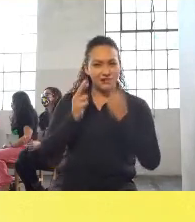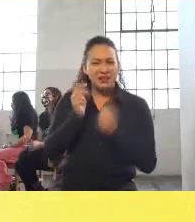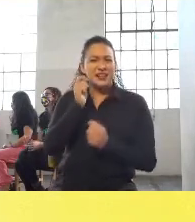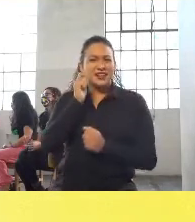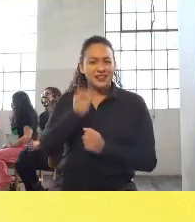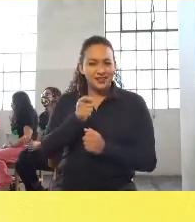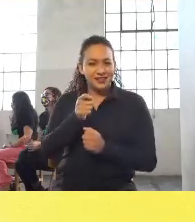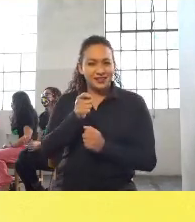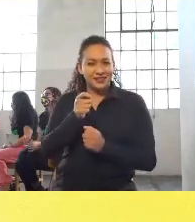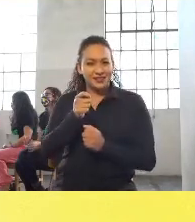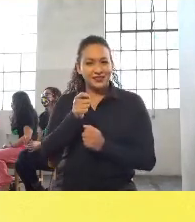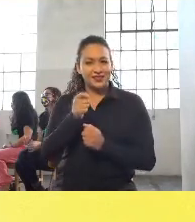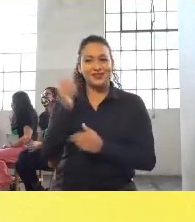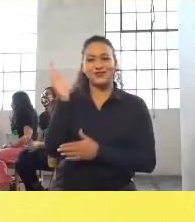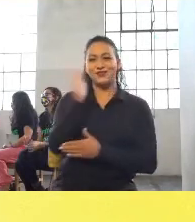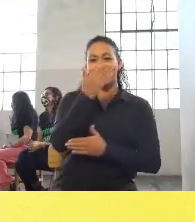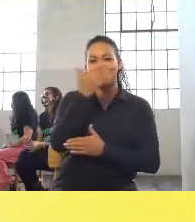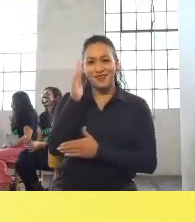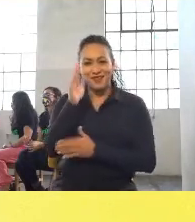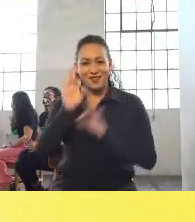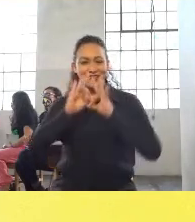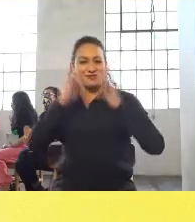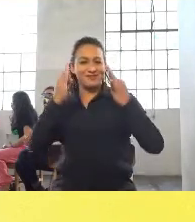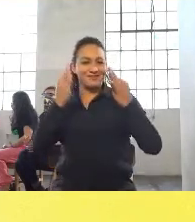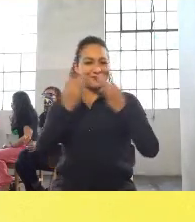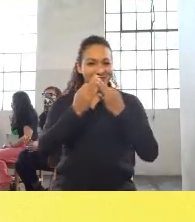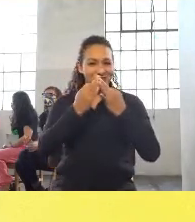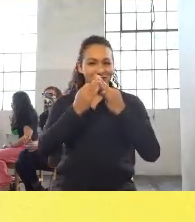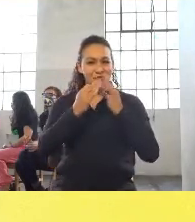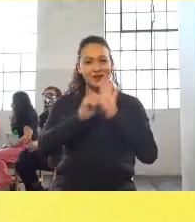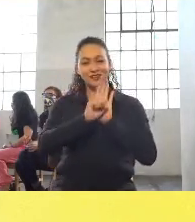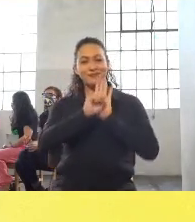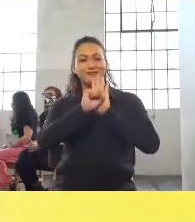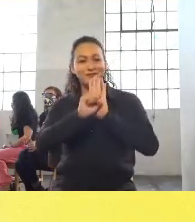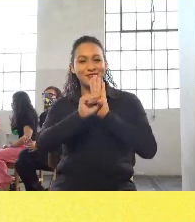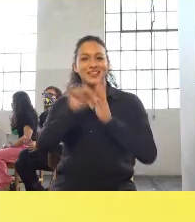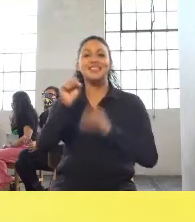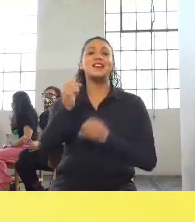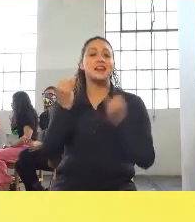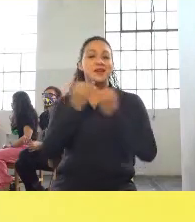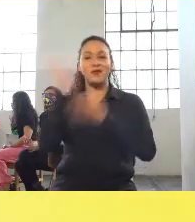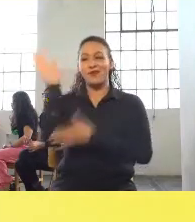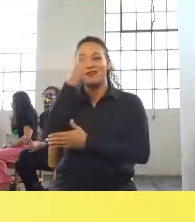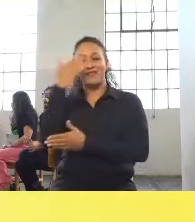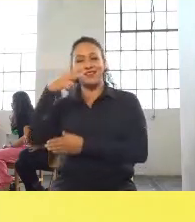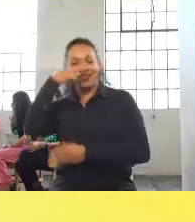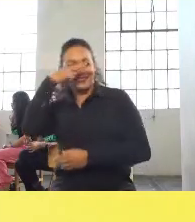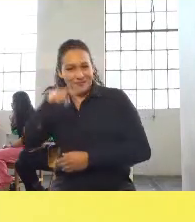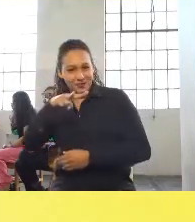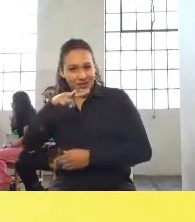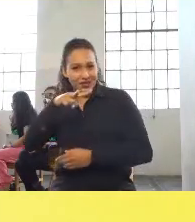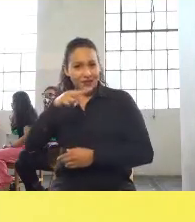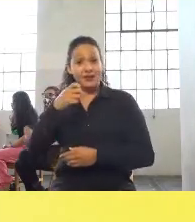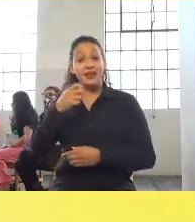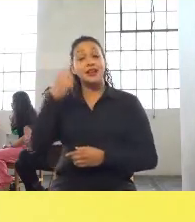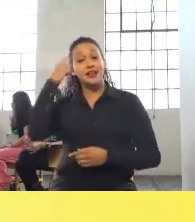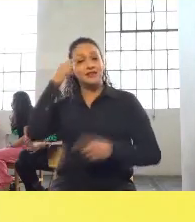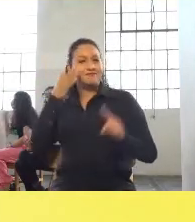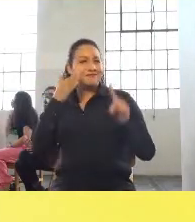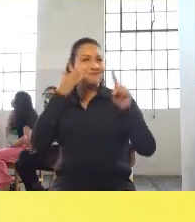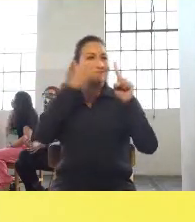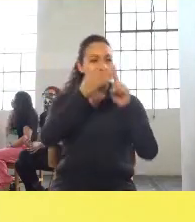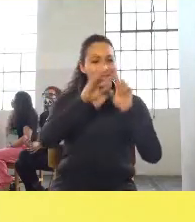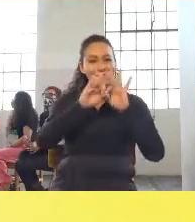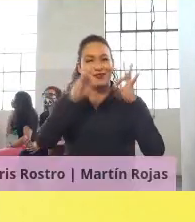emblema tricolor que parte de la deconstrucción simbólica de la bandera de México. La acción y el símbolo ha cobrado relevancia en espacio público,